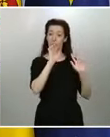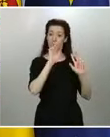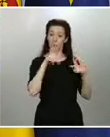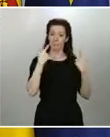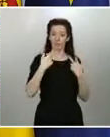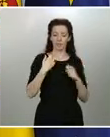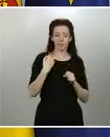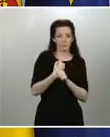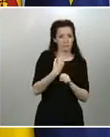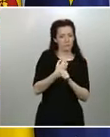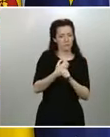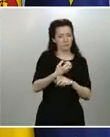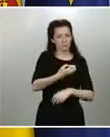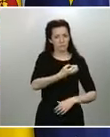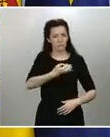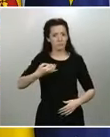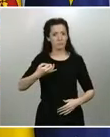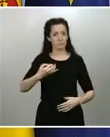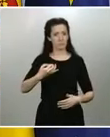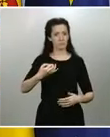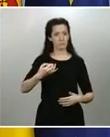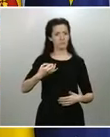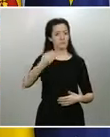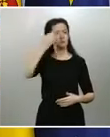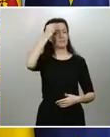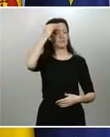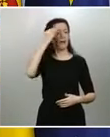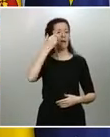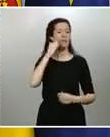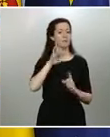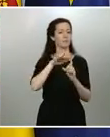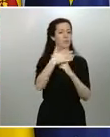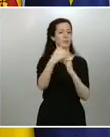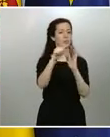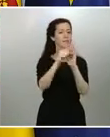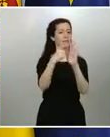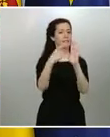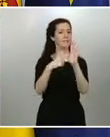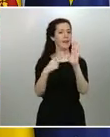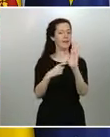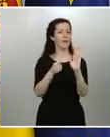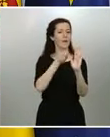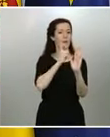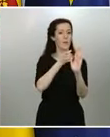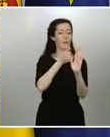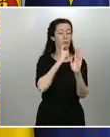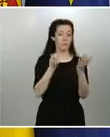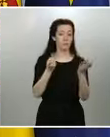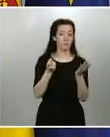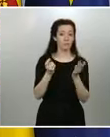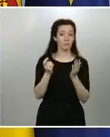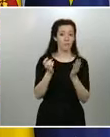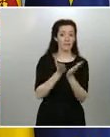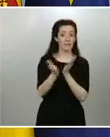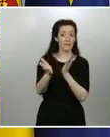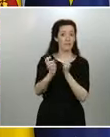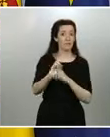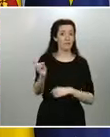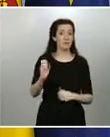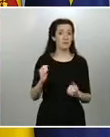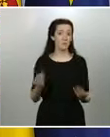escenarios desescalada que otra alternativa y que otra alternativa y si no es el